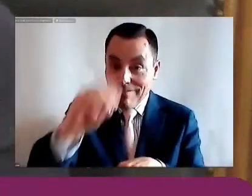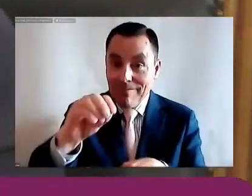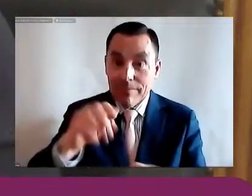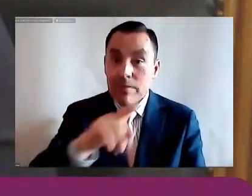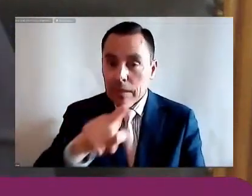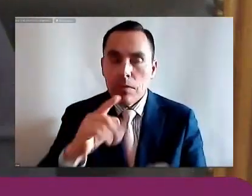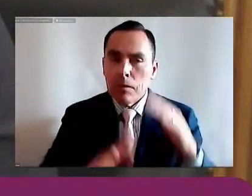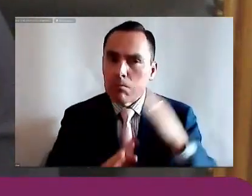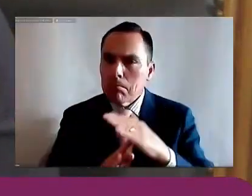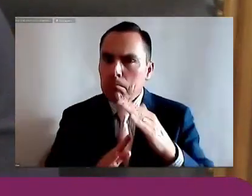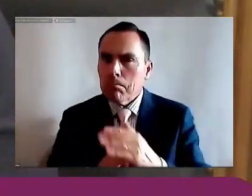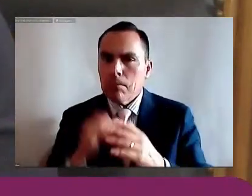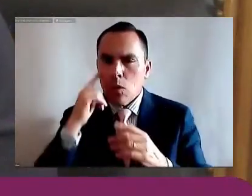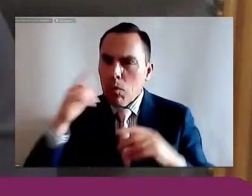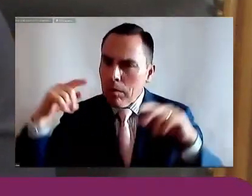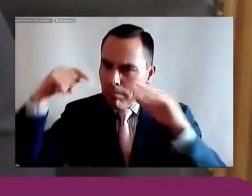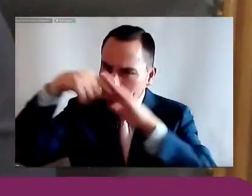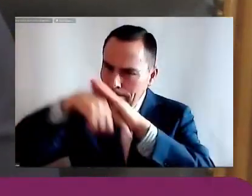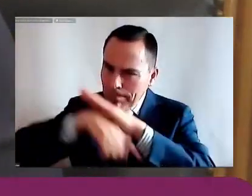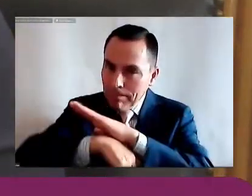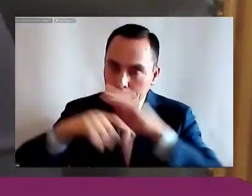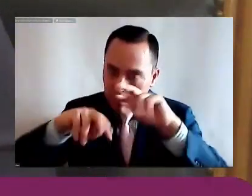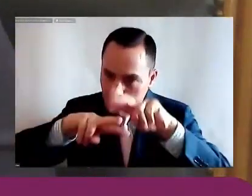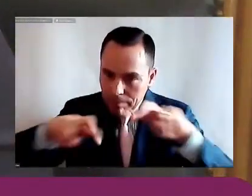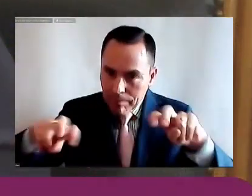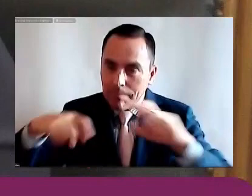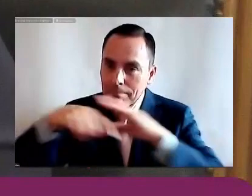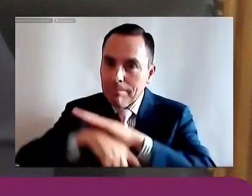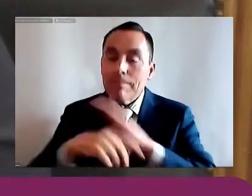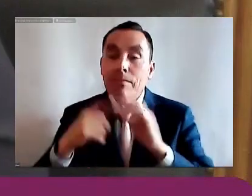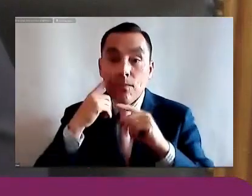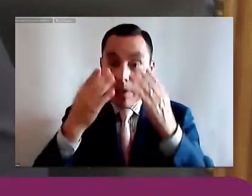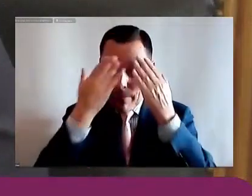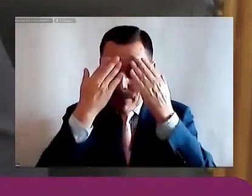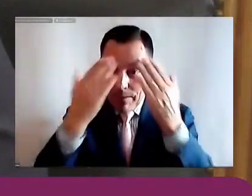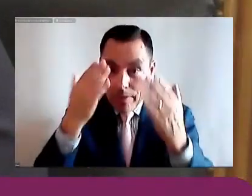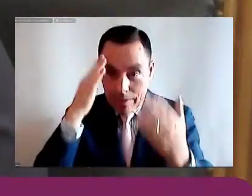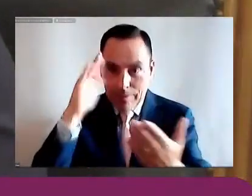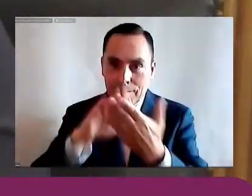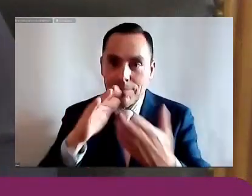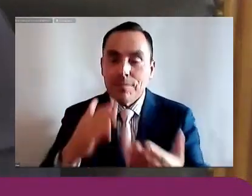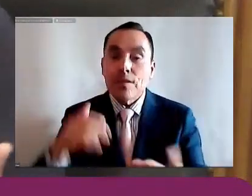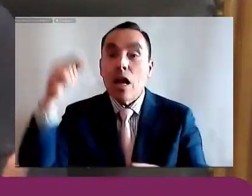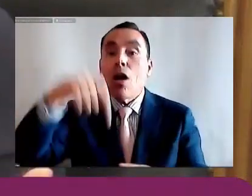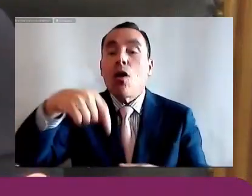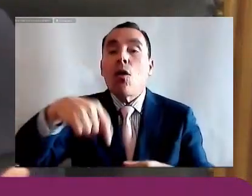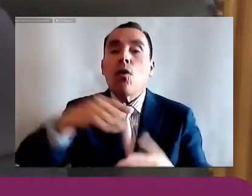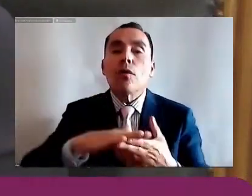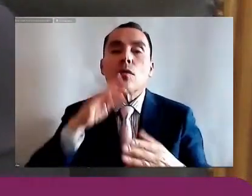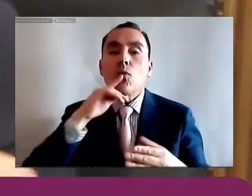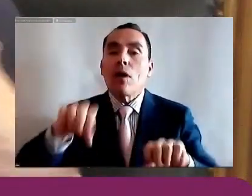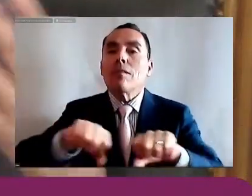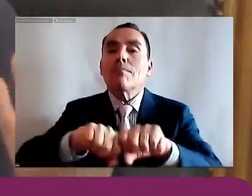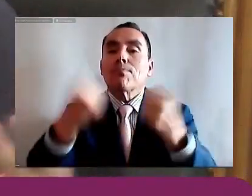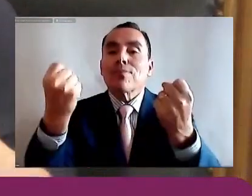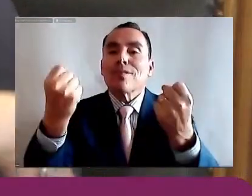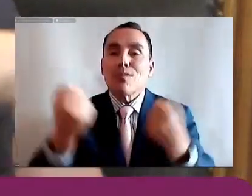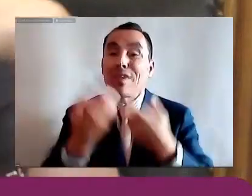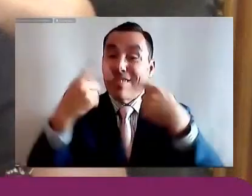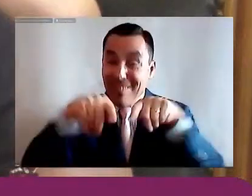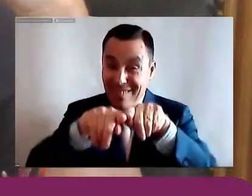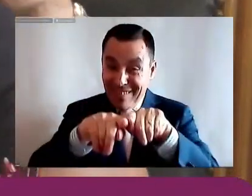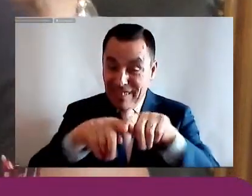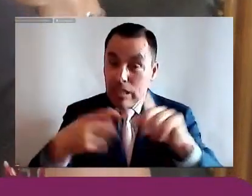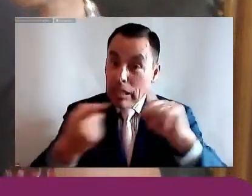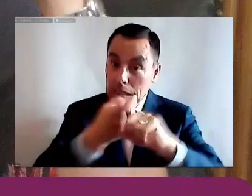y profundizar. Entonces, frente a esta ruptura de relaciones de pareja, atendía a todo